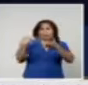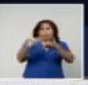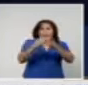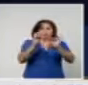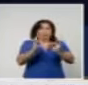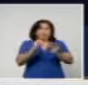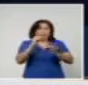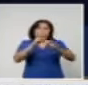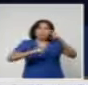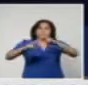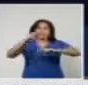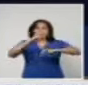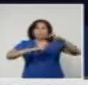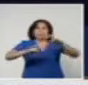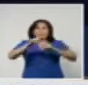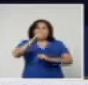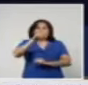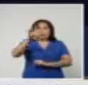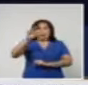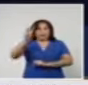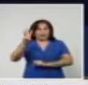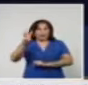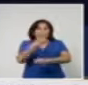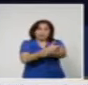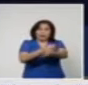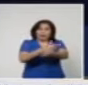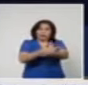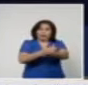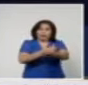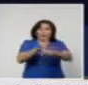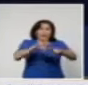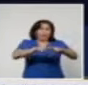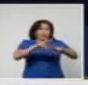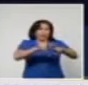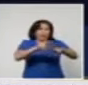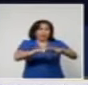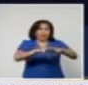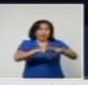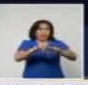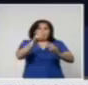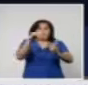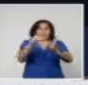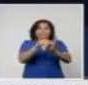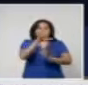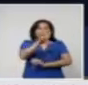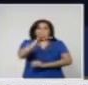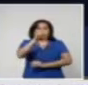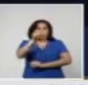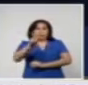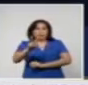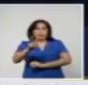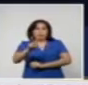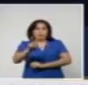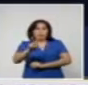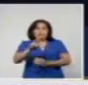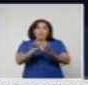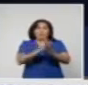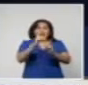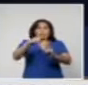procesaron 143. De La Habana, como es natural, 1.512. De